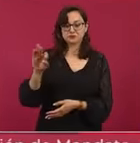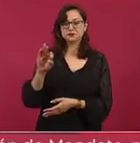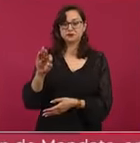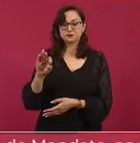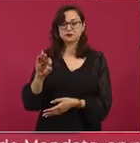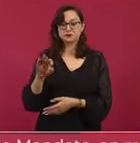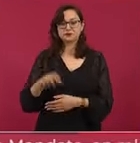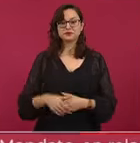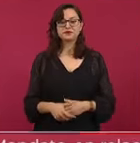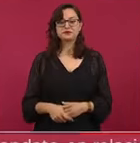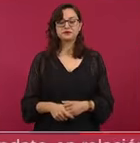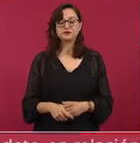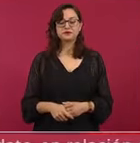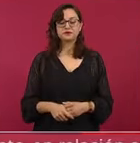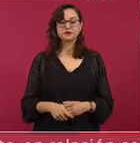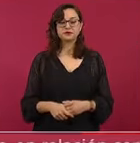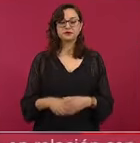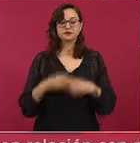los cachitos.